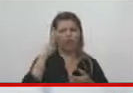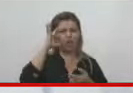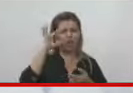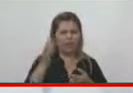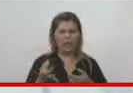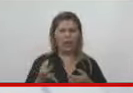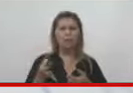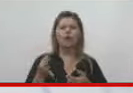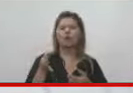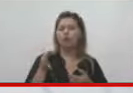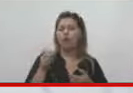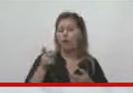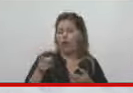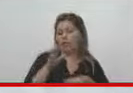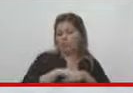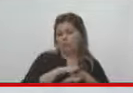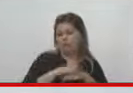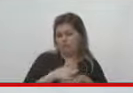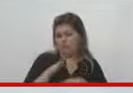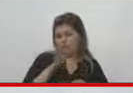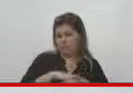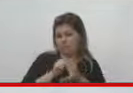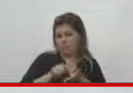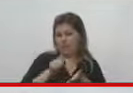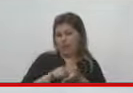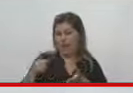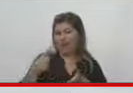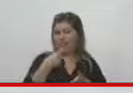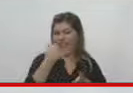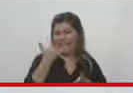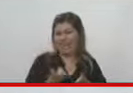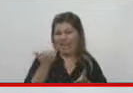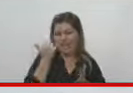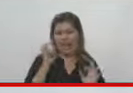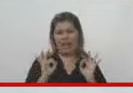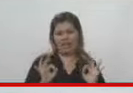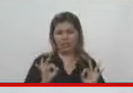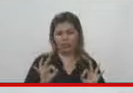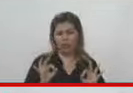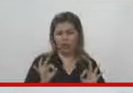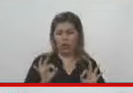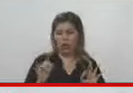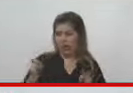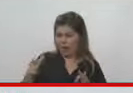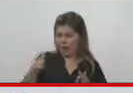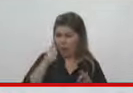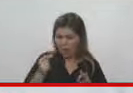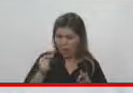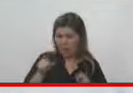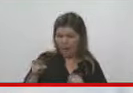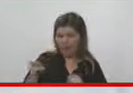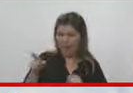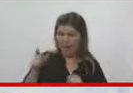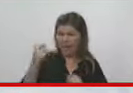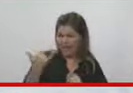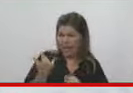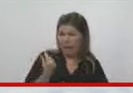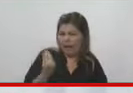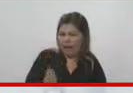redes cuando le decía a Patricia Bullrich que tenía este DNU listo, si ese señor tiene algún